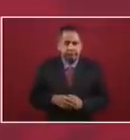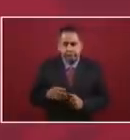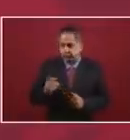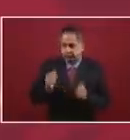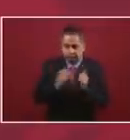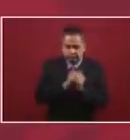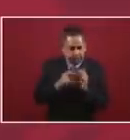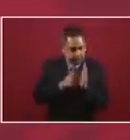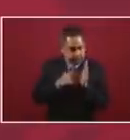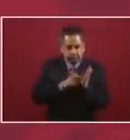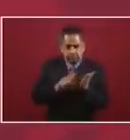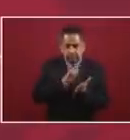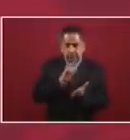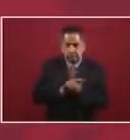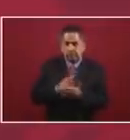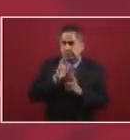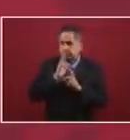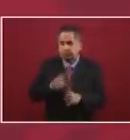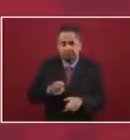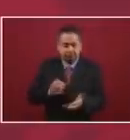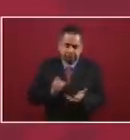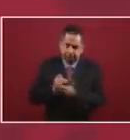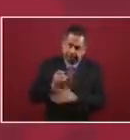conformidad con la ley resuelva